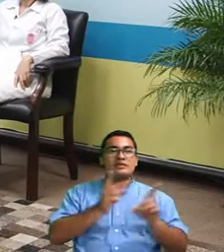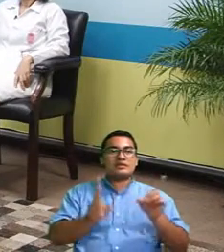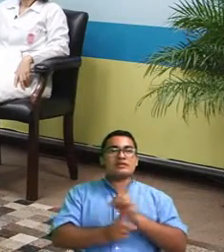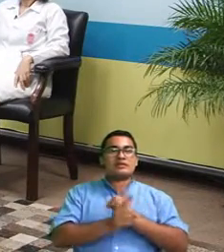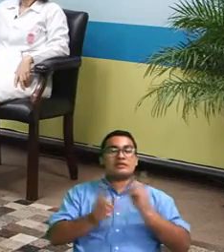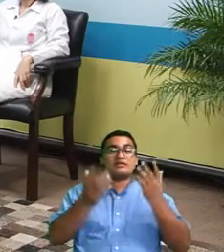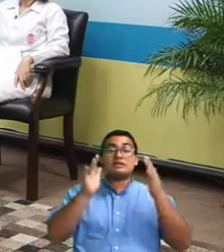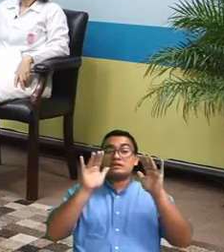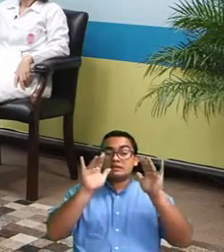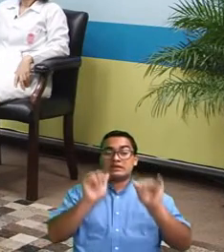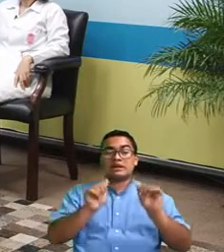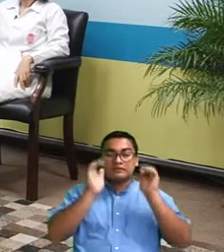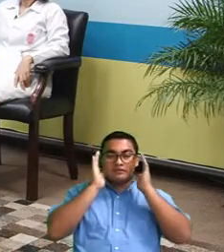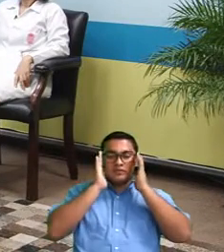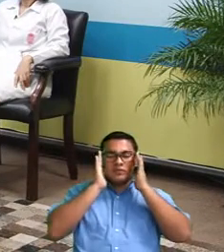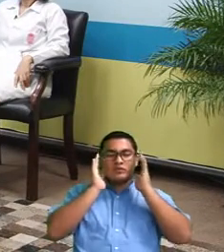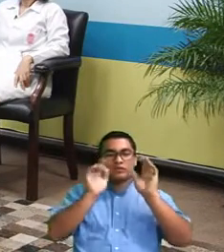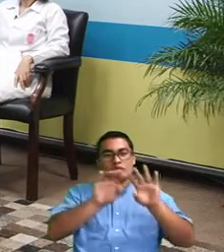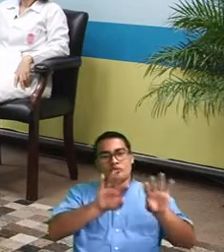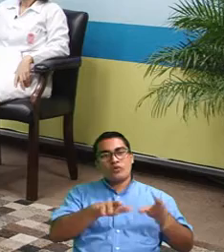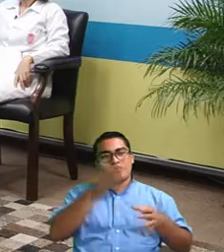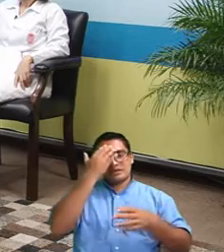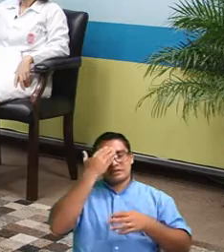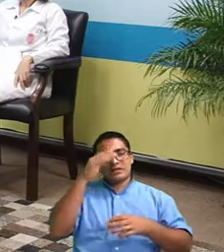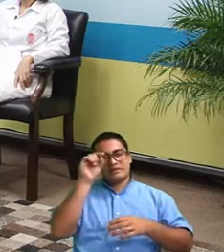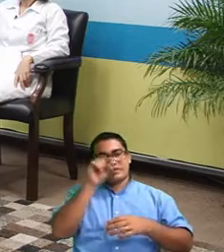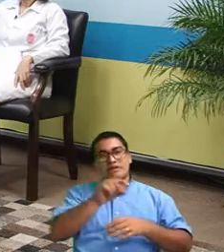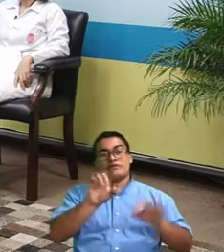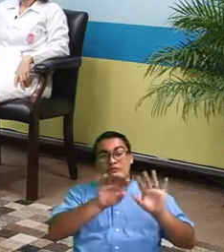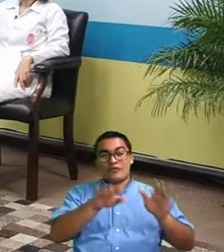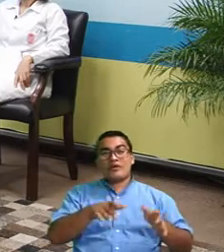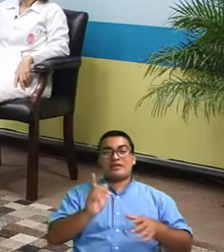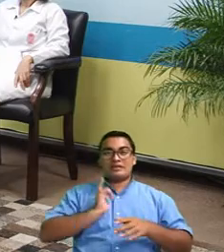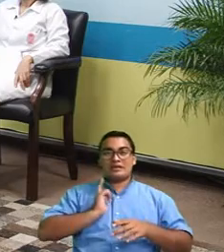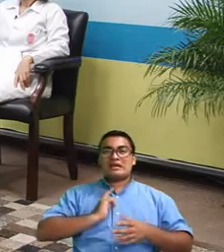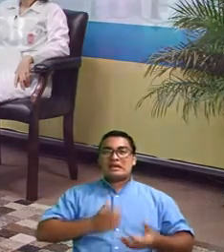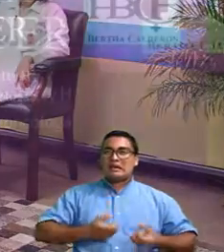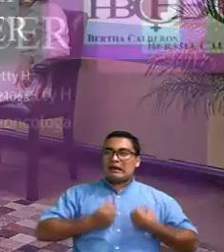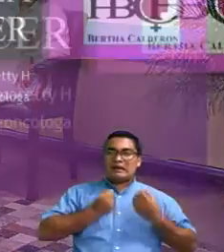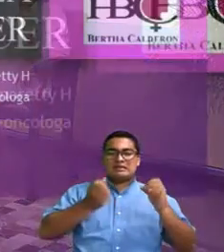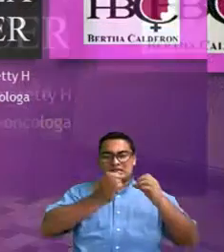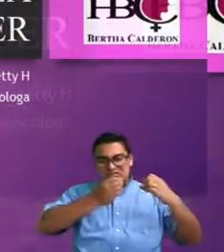una vez que ya la paciente está diagnosticada con cáncer cervicuterino,